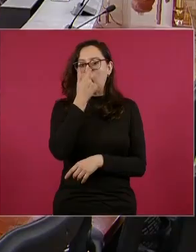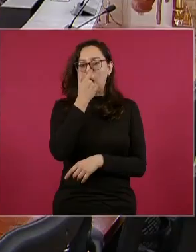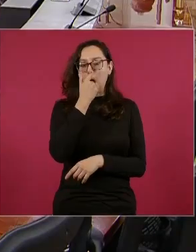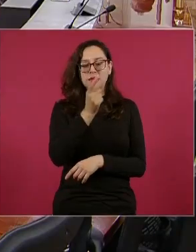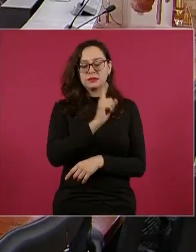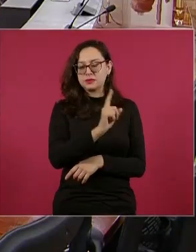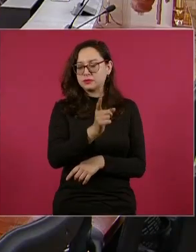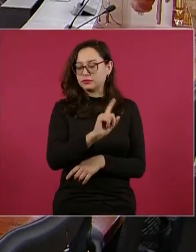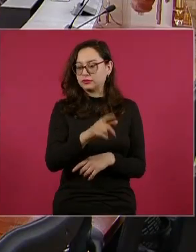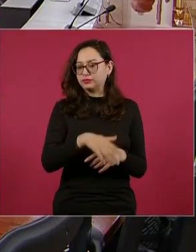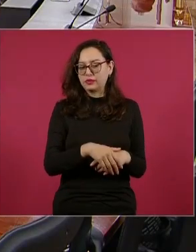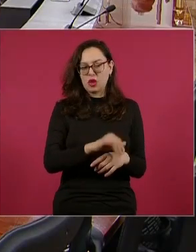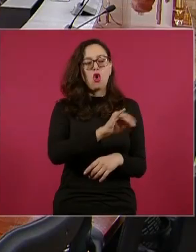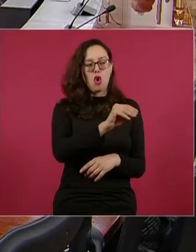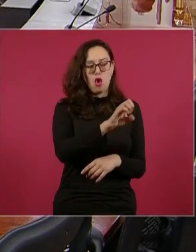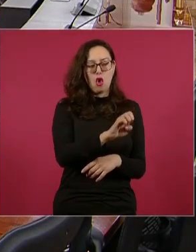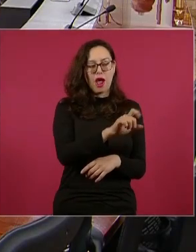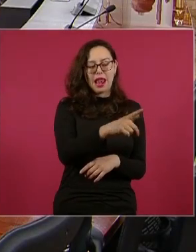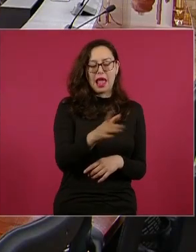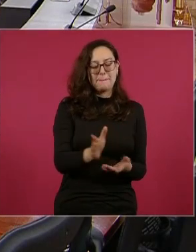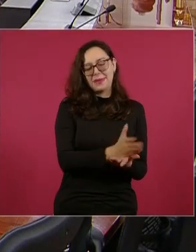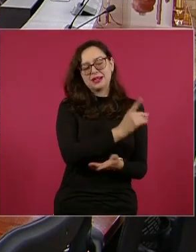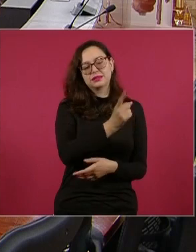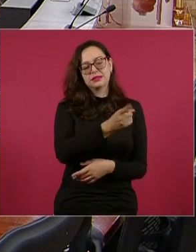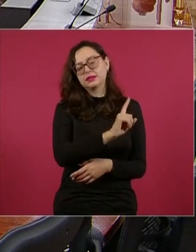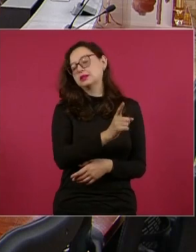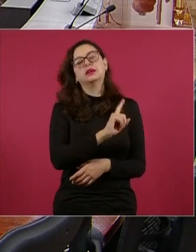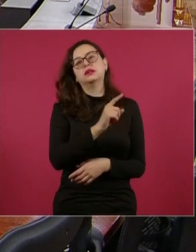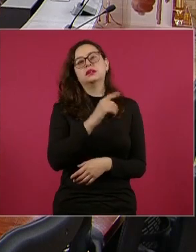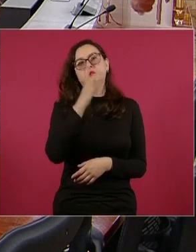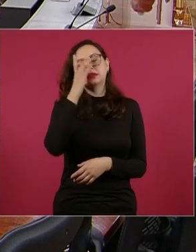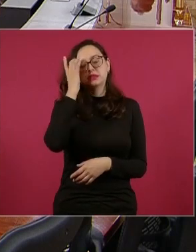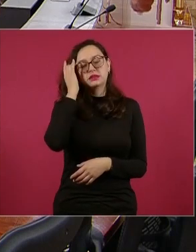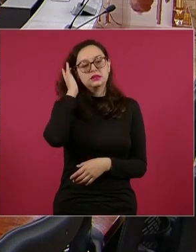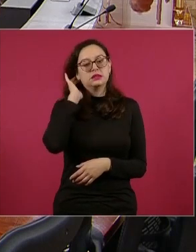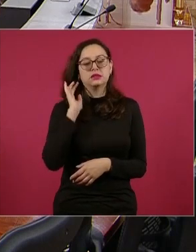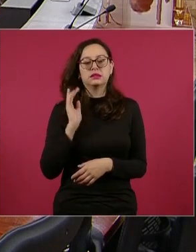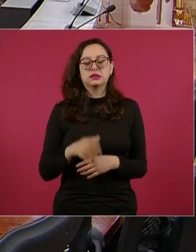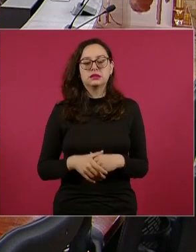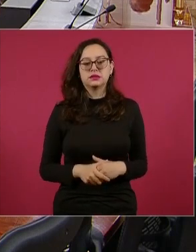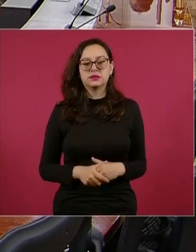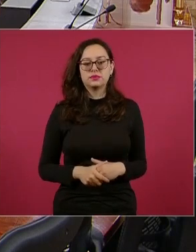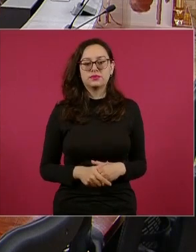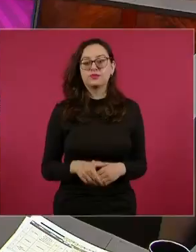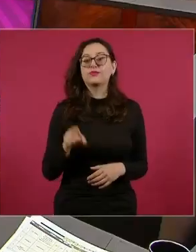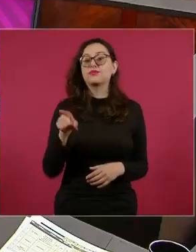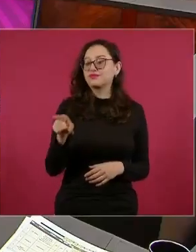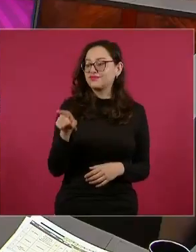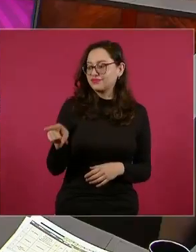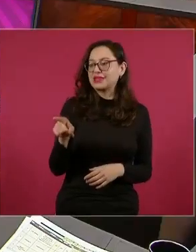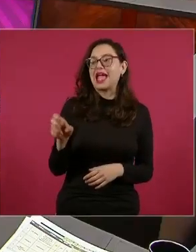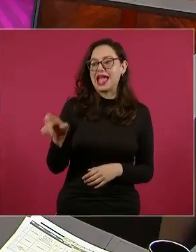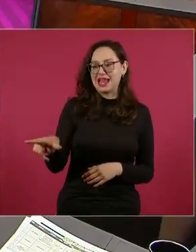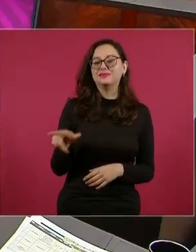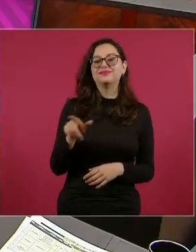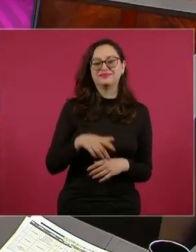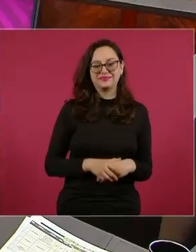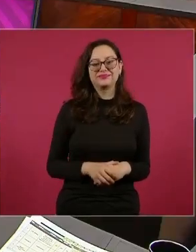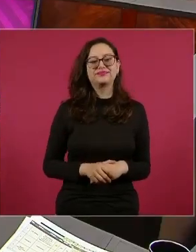No, conocía a Joel también, pero Joel no era de jesuita. Jerónimo Shell.